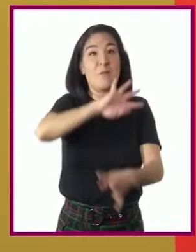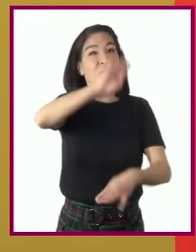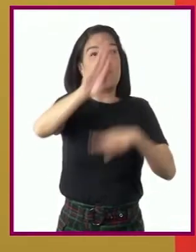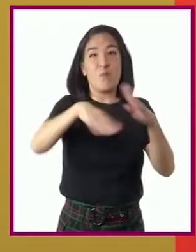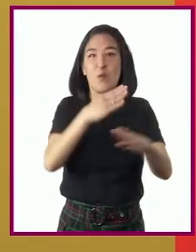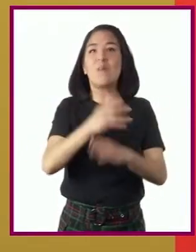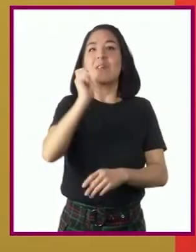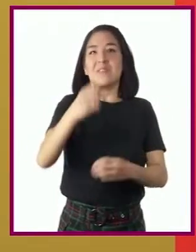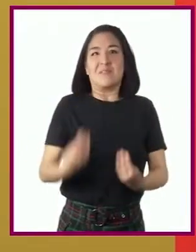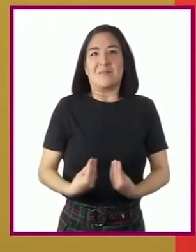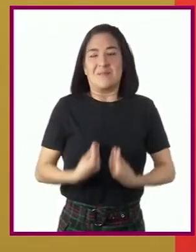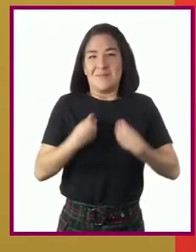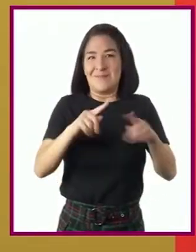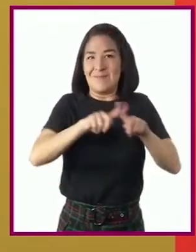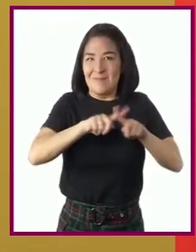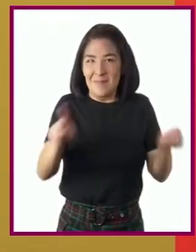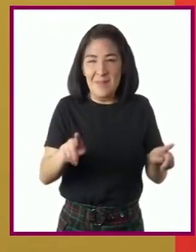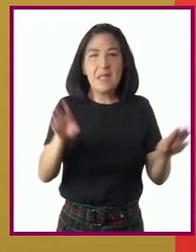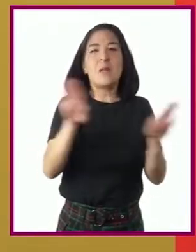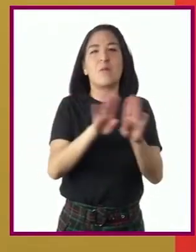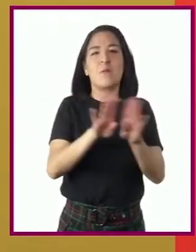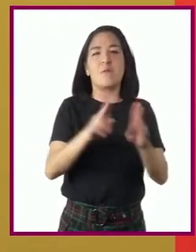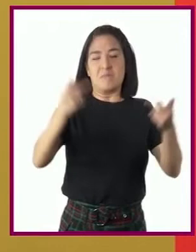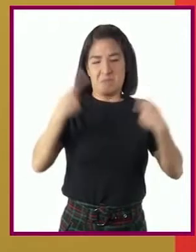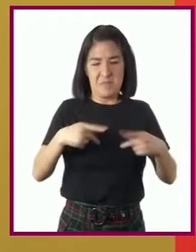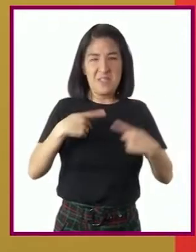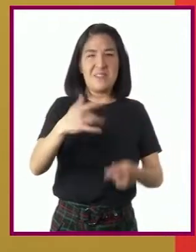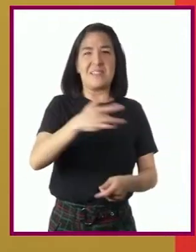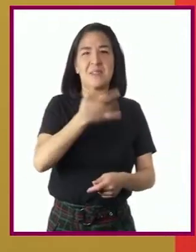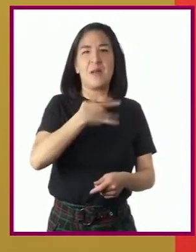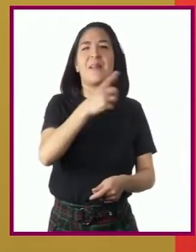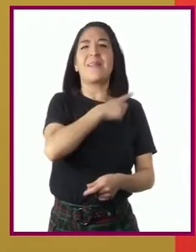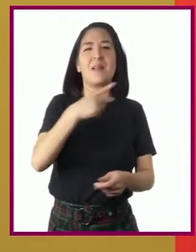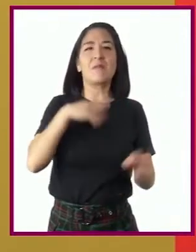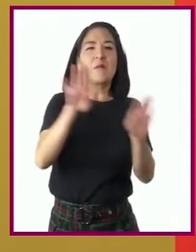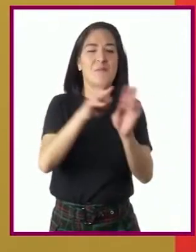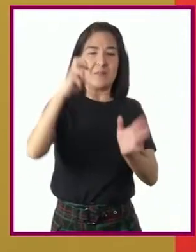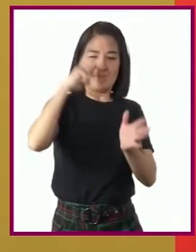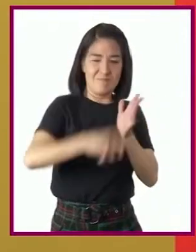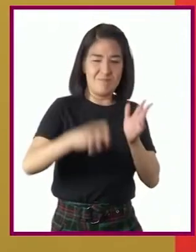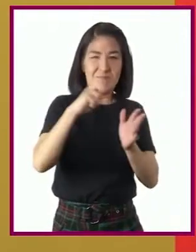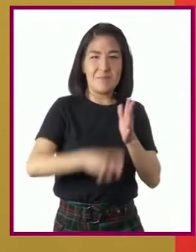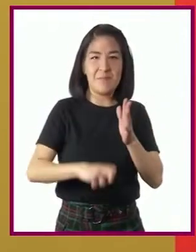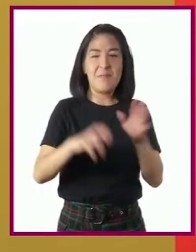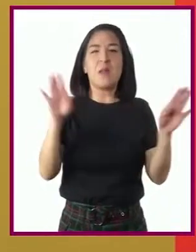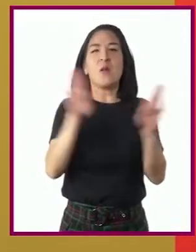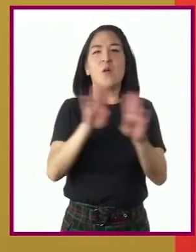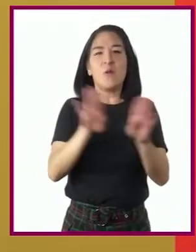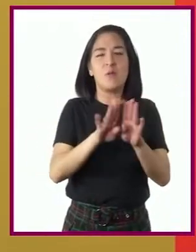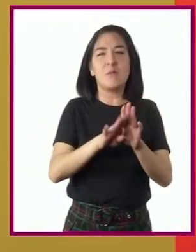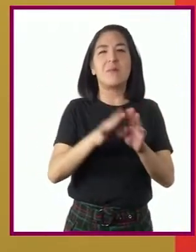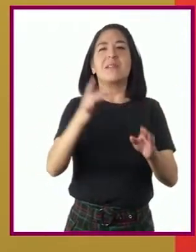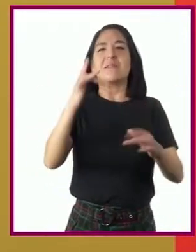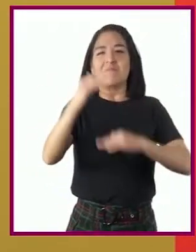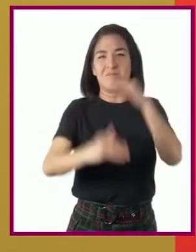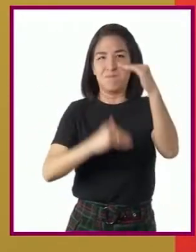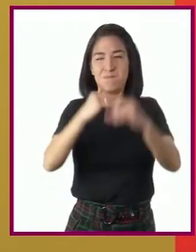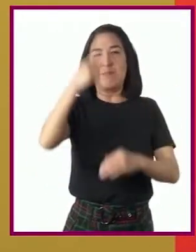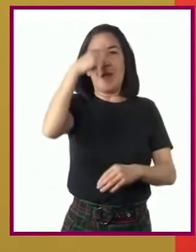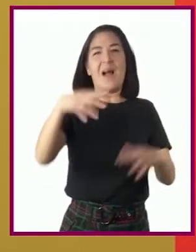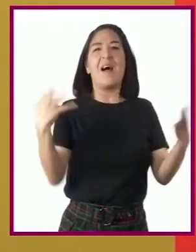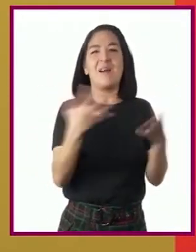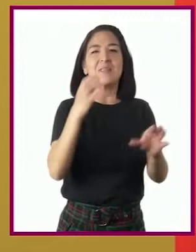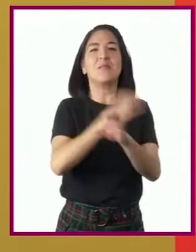Pretender tratarlas como defectos individuales que deben corregirse solo aumenta su prevalencia y limita